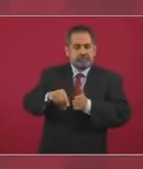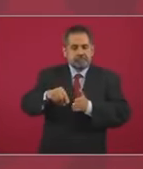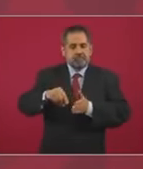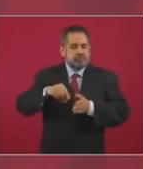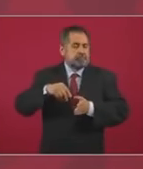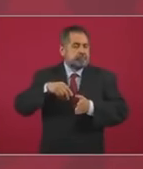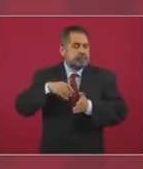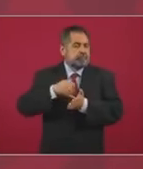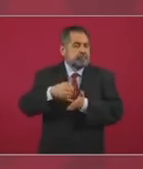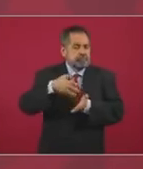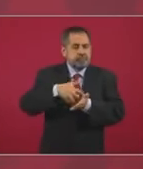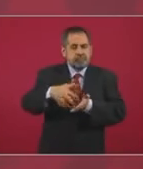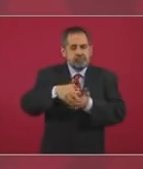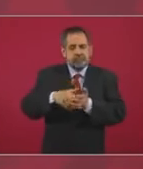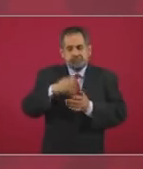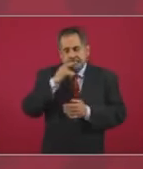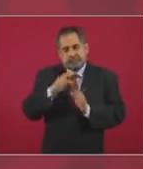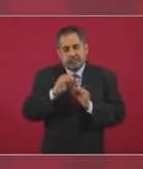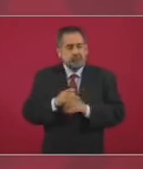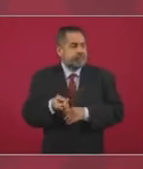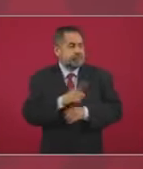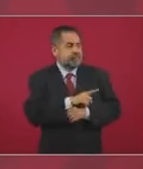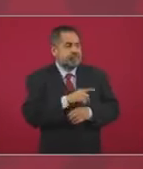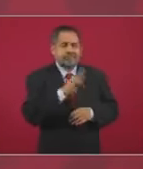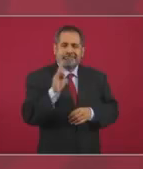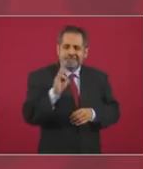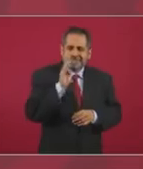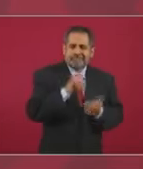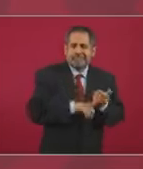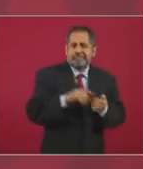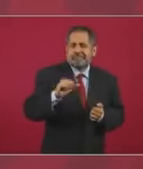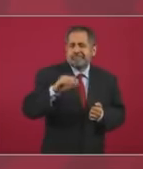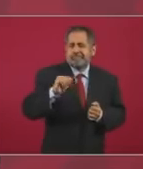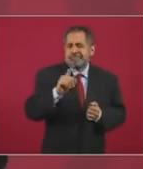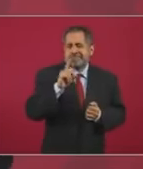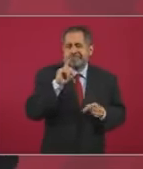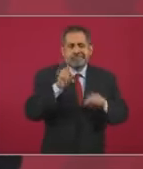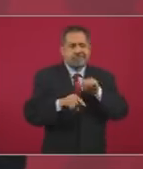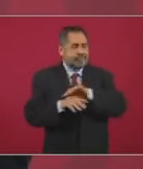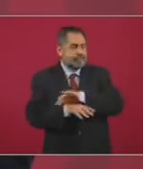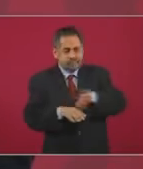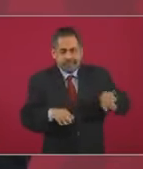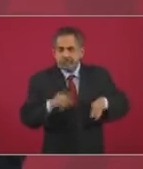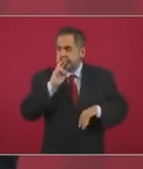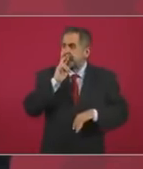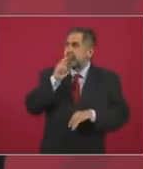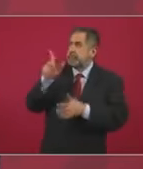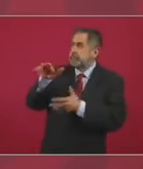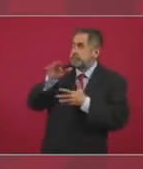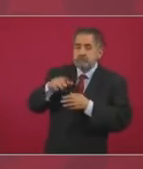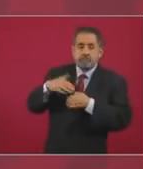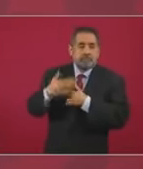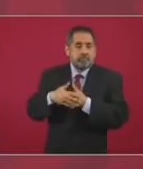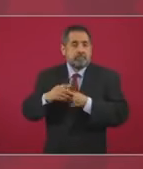siembra de marihuana, de amapola, por maíz, por frijol,